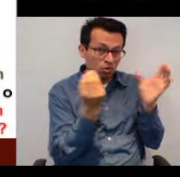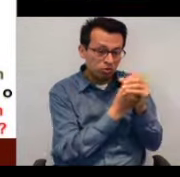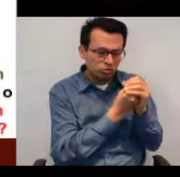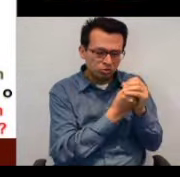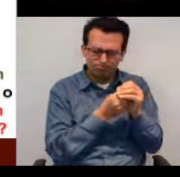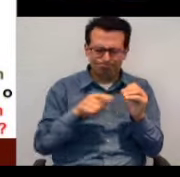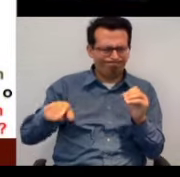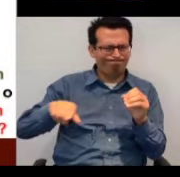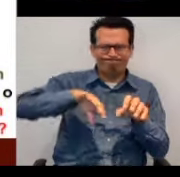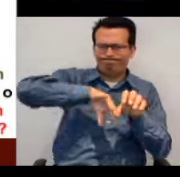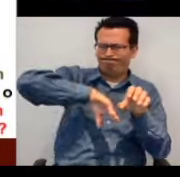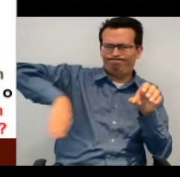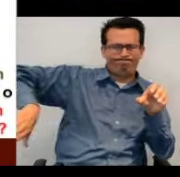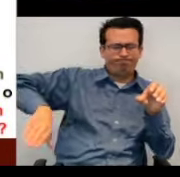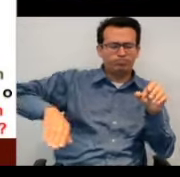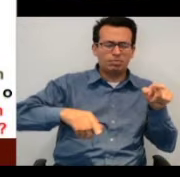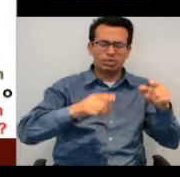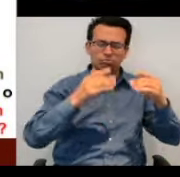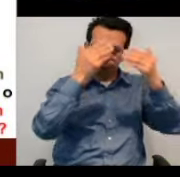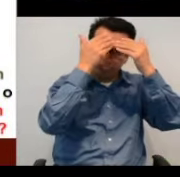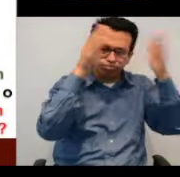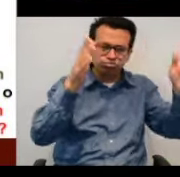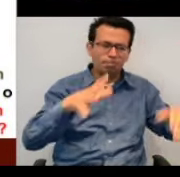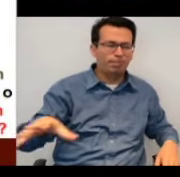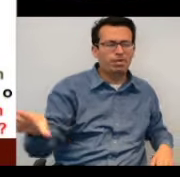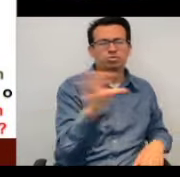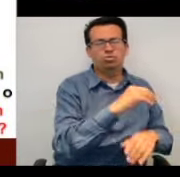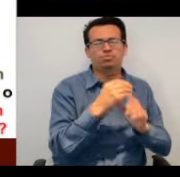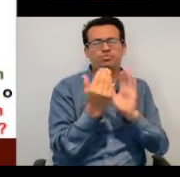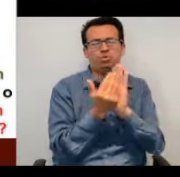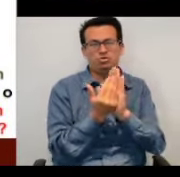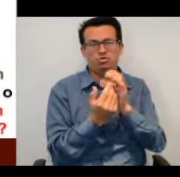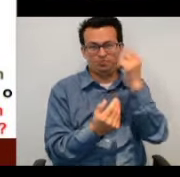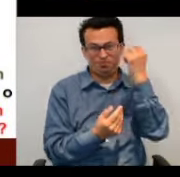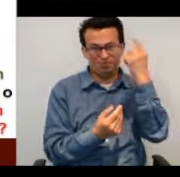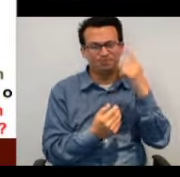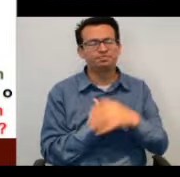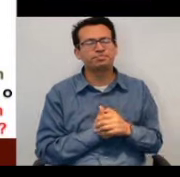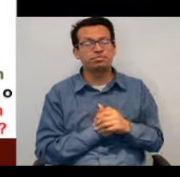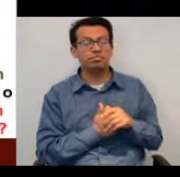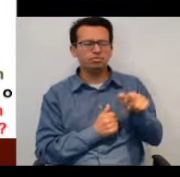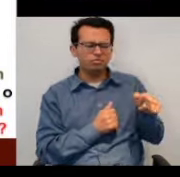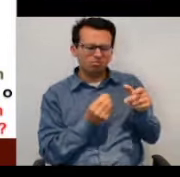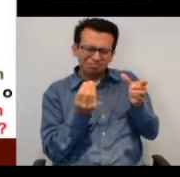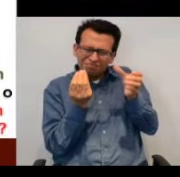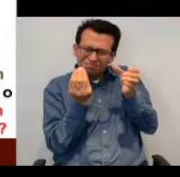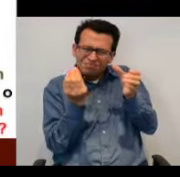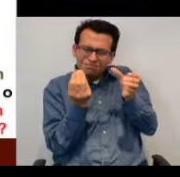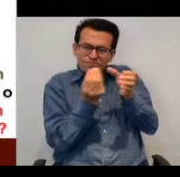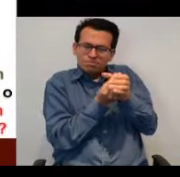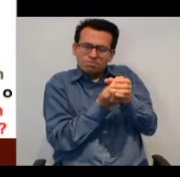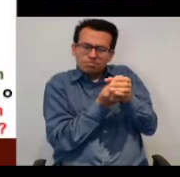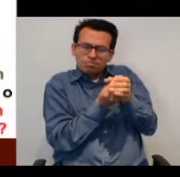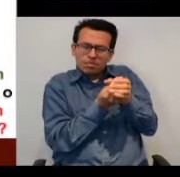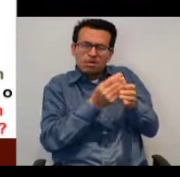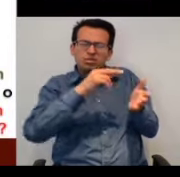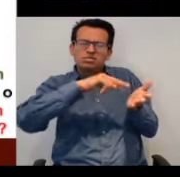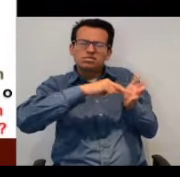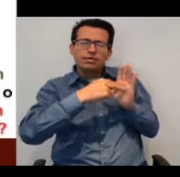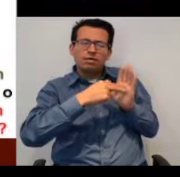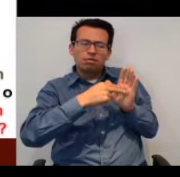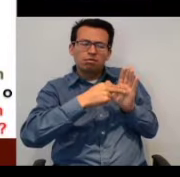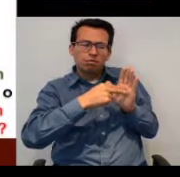todos. Esto significa que al ser inclusiva, la educación no se reduce simplemente a aceptar y comprender la